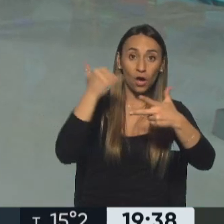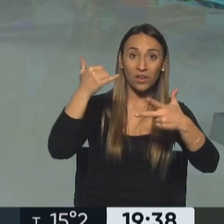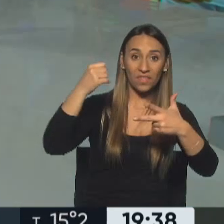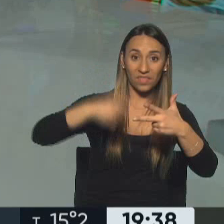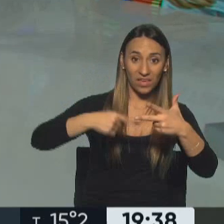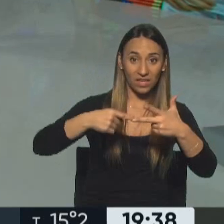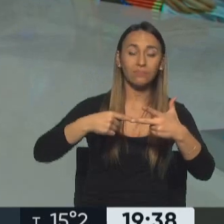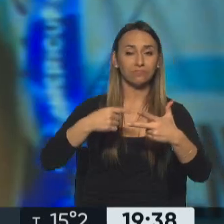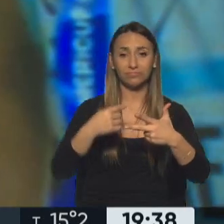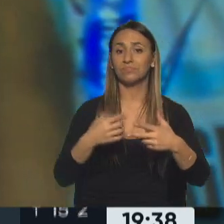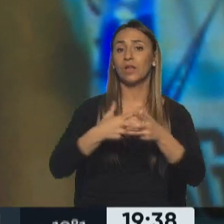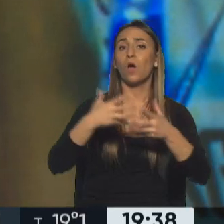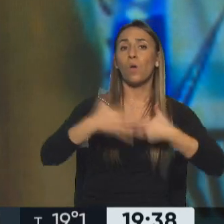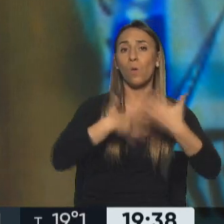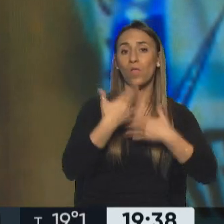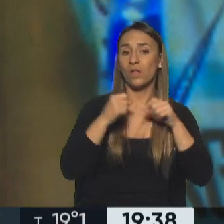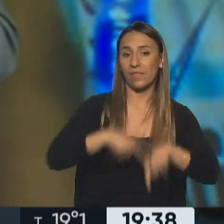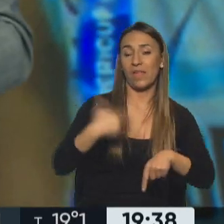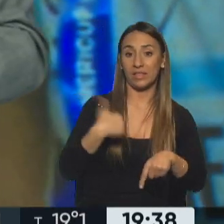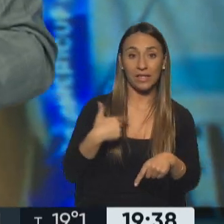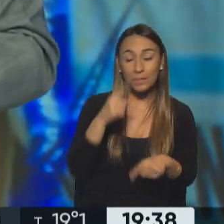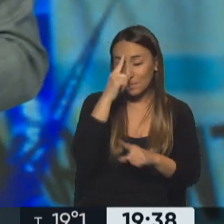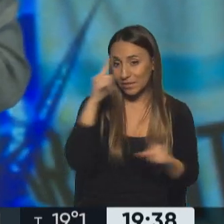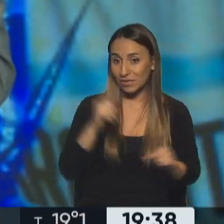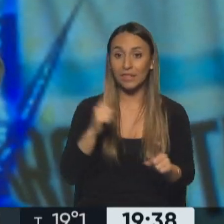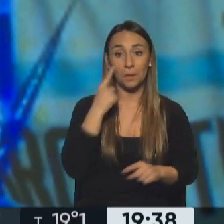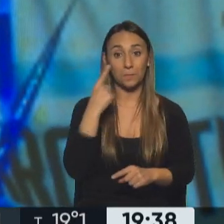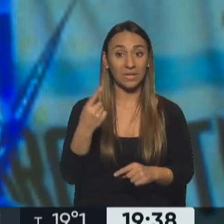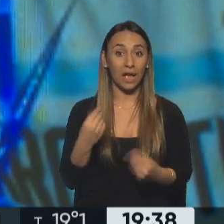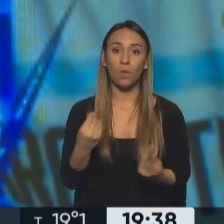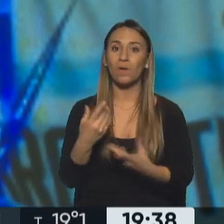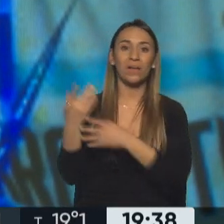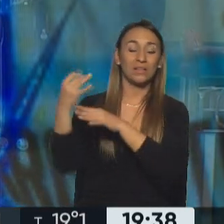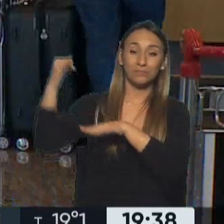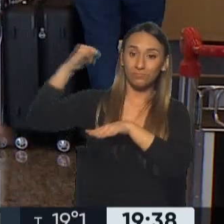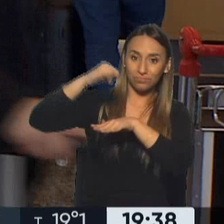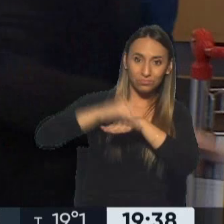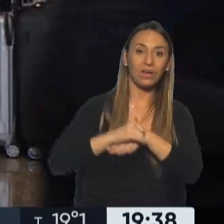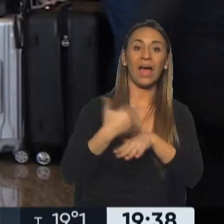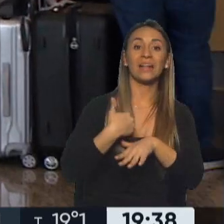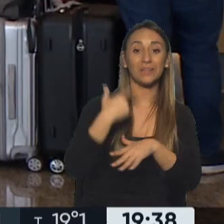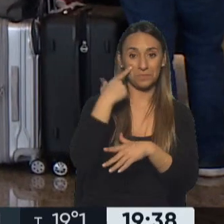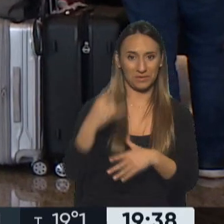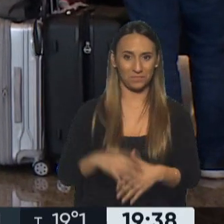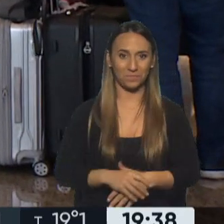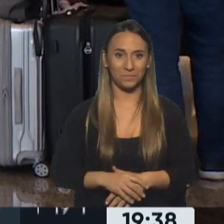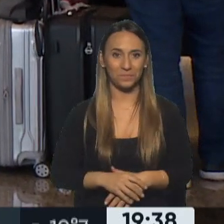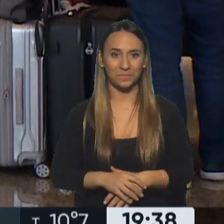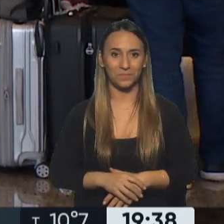leones argentinos. Impresionante lo que jugaron estos chicos. Vamos a ver cómo llegaron a la Argentina de esta manera. A ver, dale.